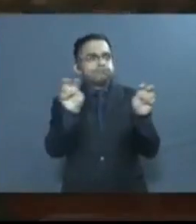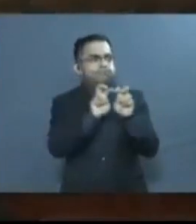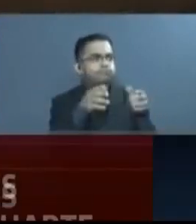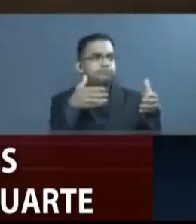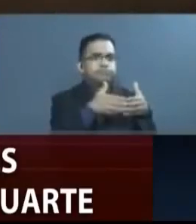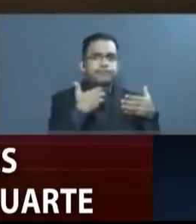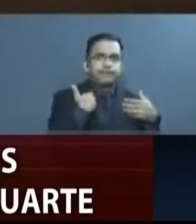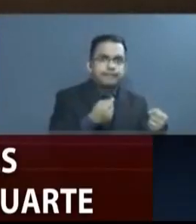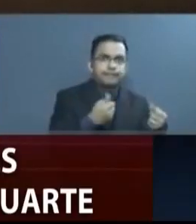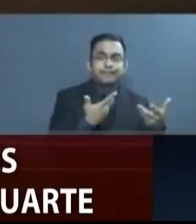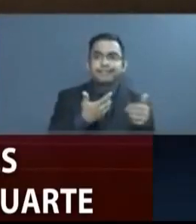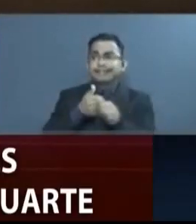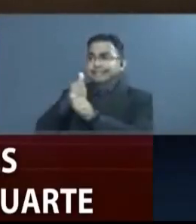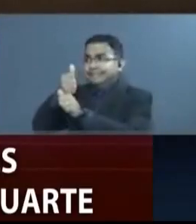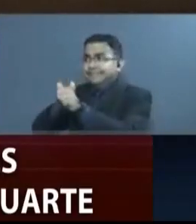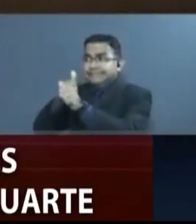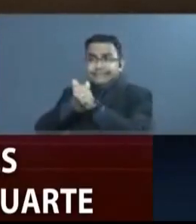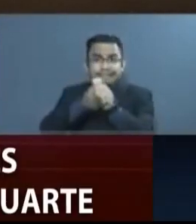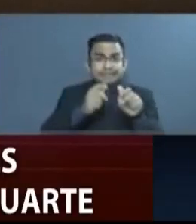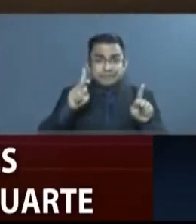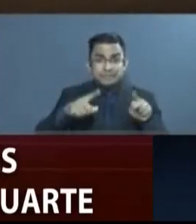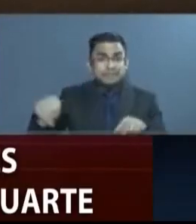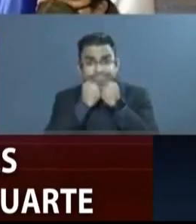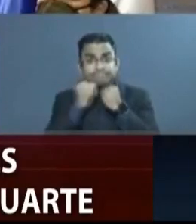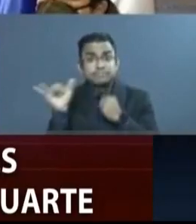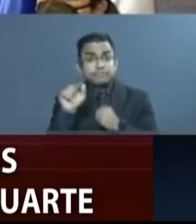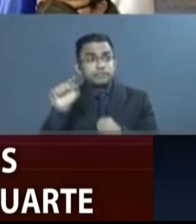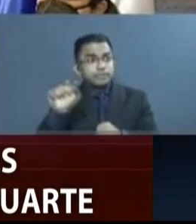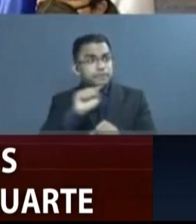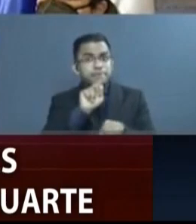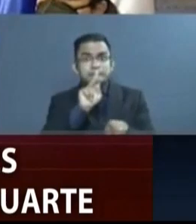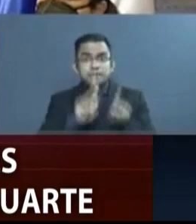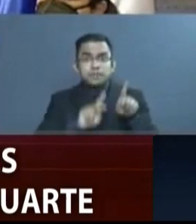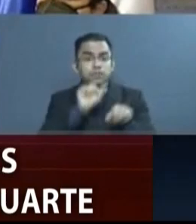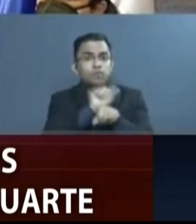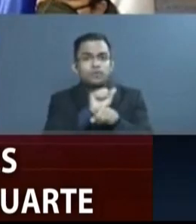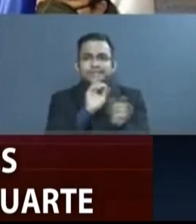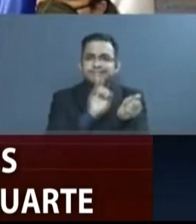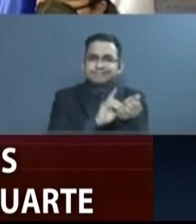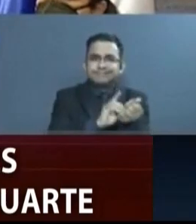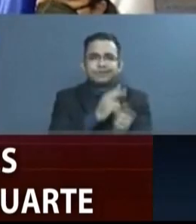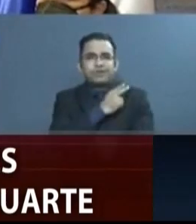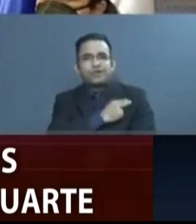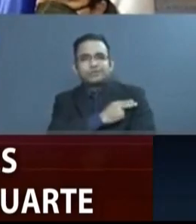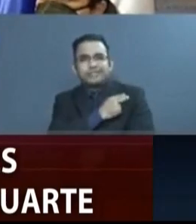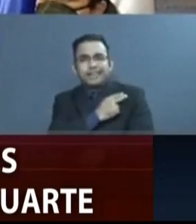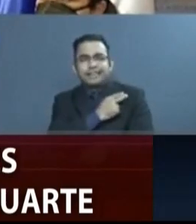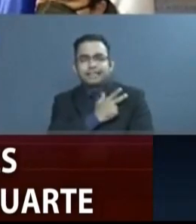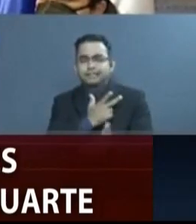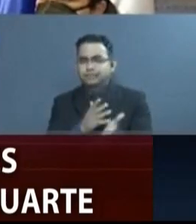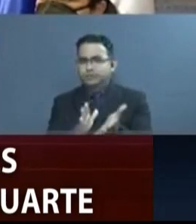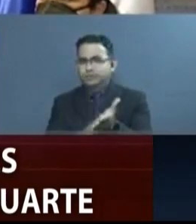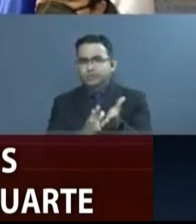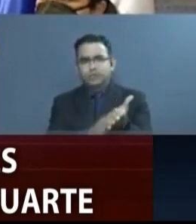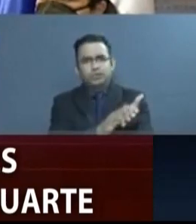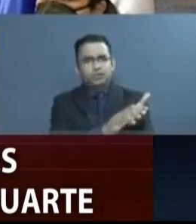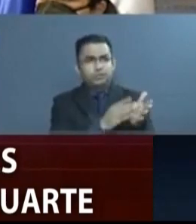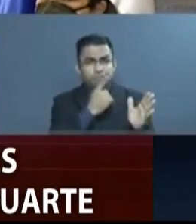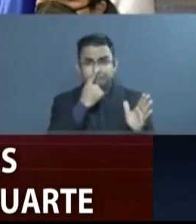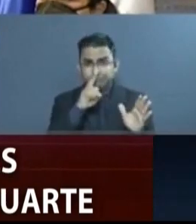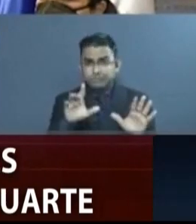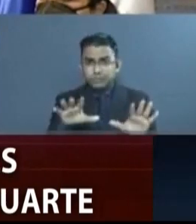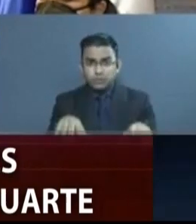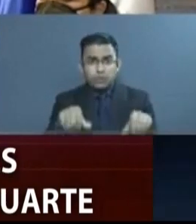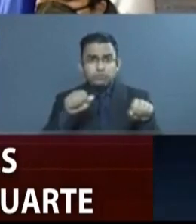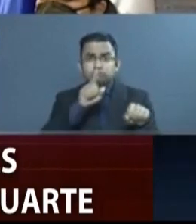de transparencia de Juan Pablo Duarte, procesando y aplicando todo el peso de la ley a quienes incurran en corrupción administrativa. Al ponderar